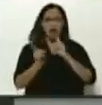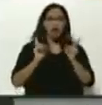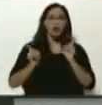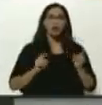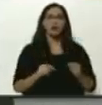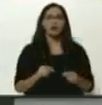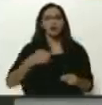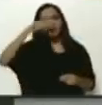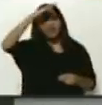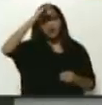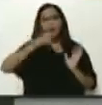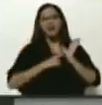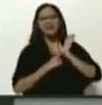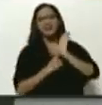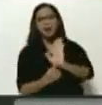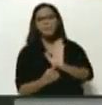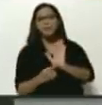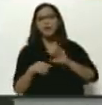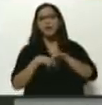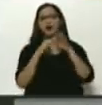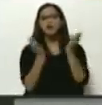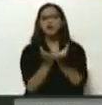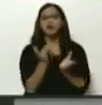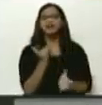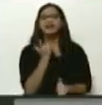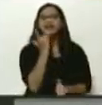es ejemplo para el mundo de dignidad.